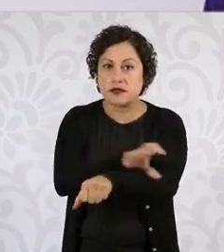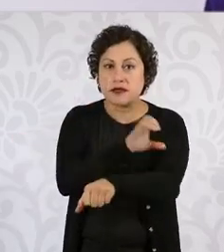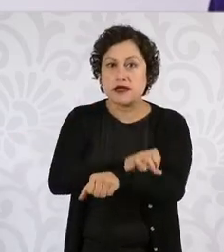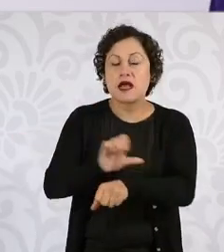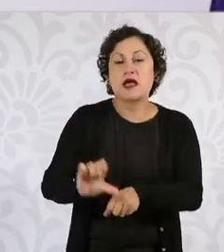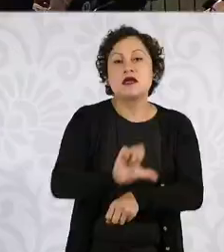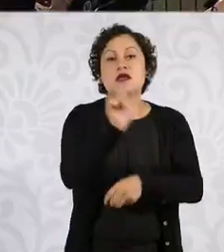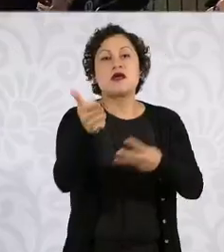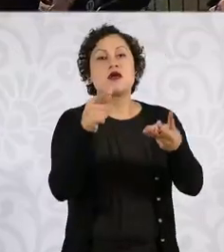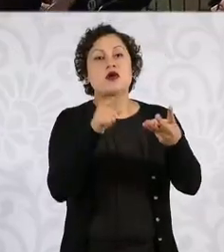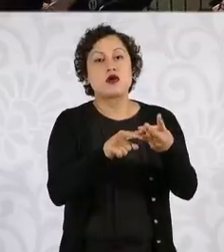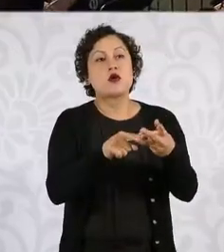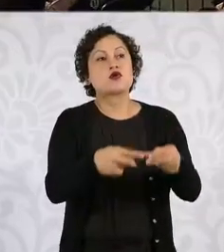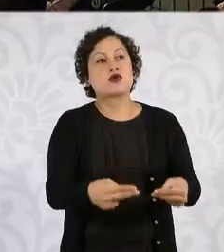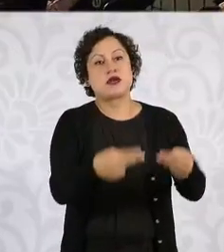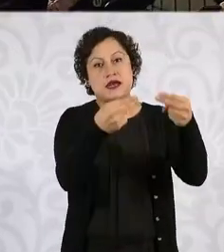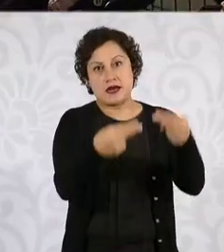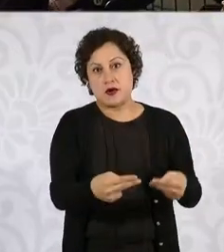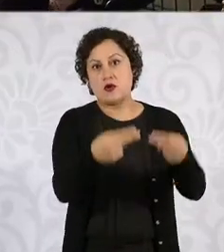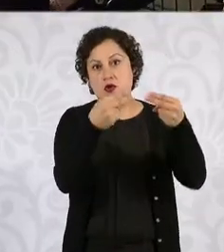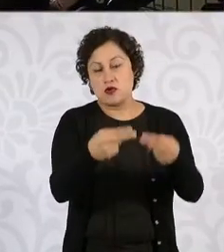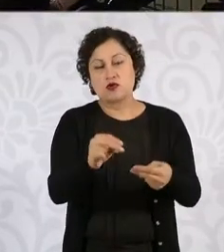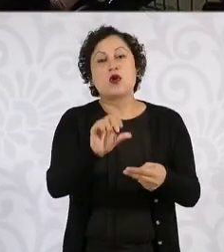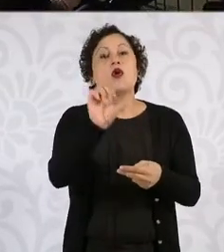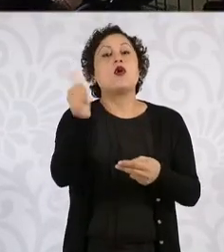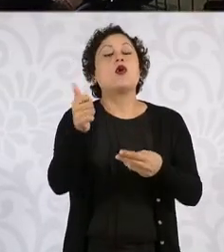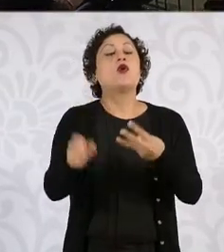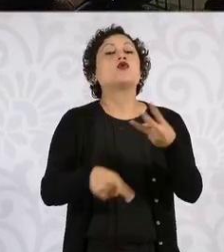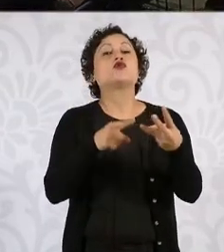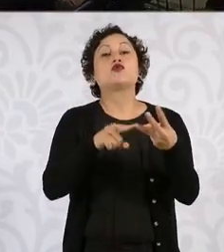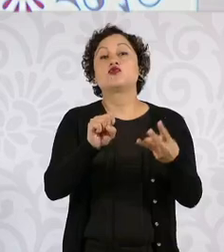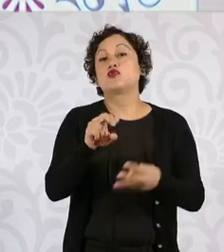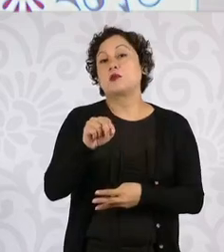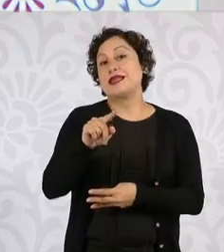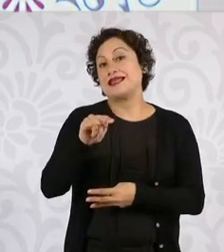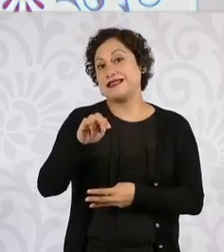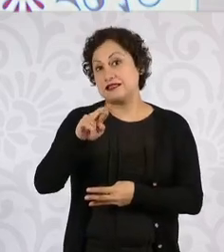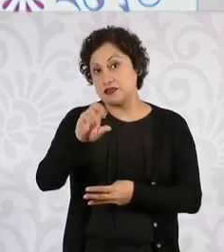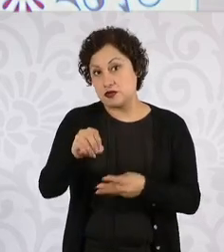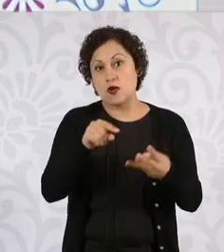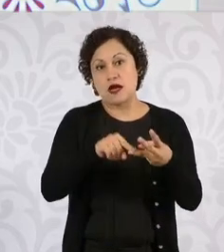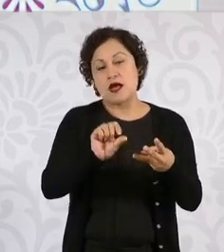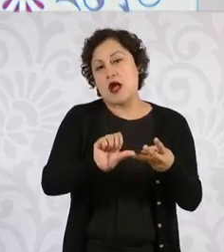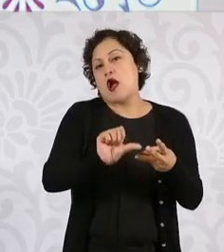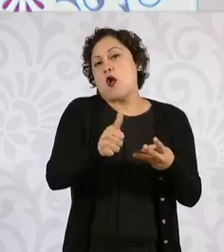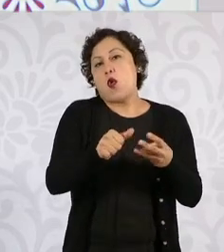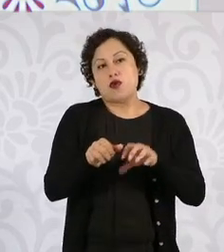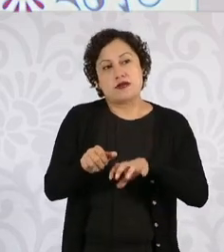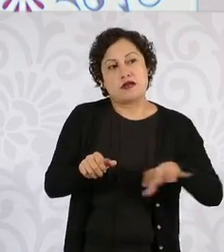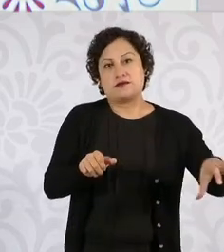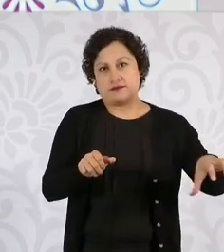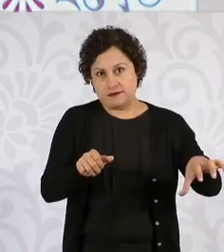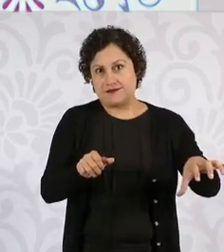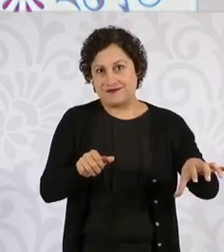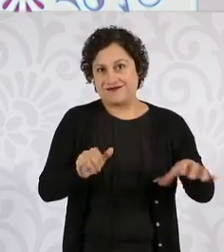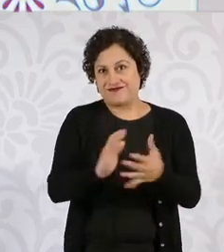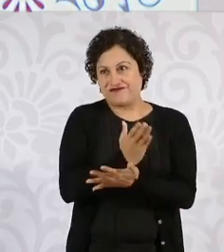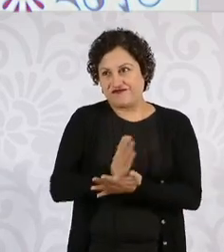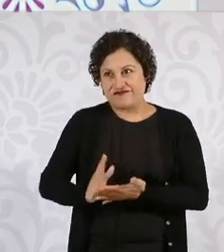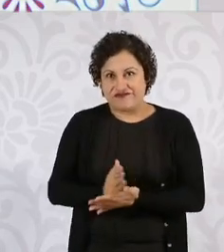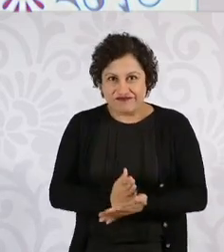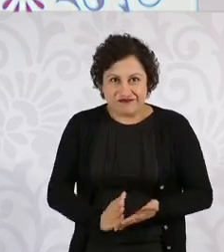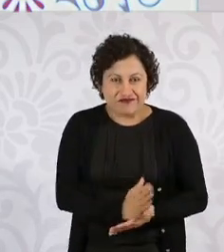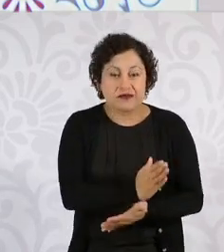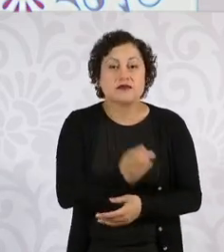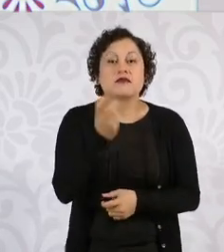negocio. Asimismo, suministro básico se convirtió también en una subsidiaria más y además esta parte se agudizó aún